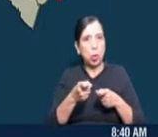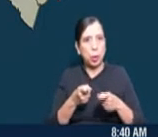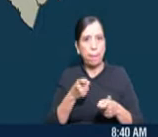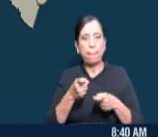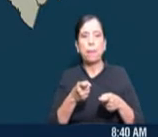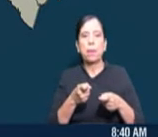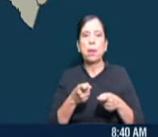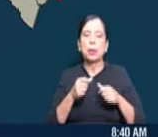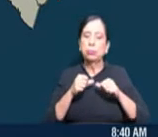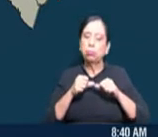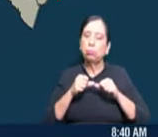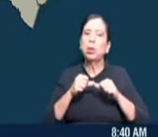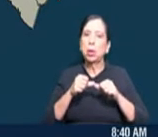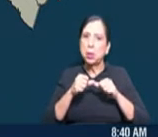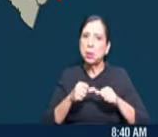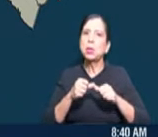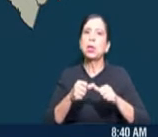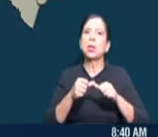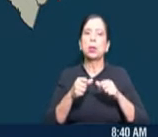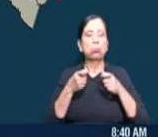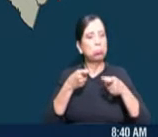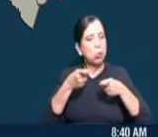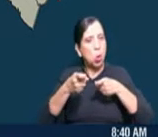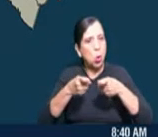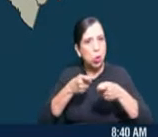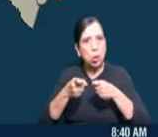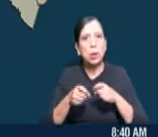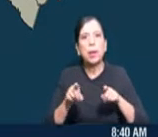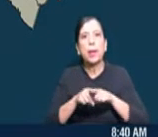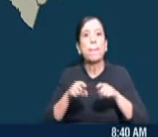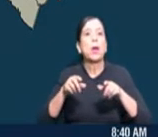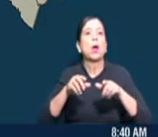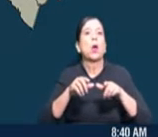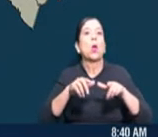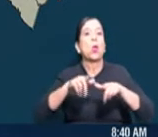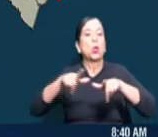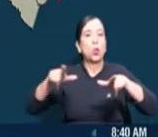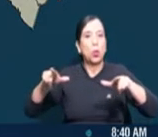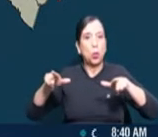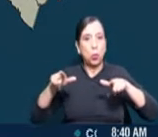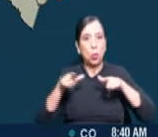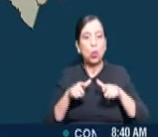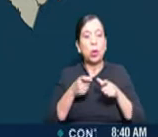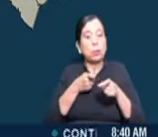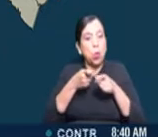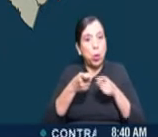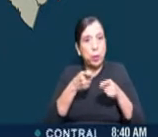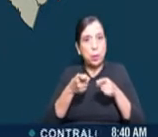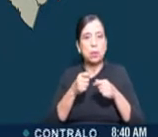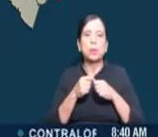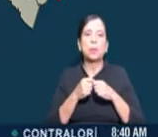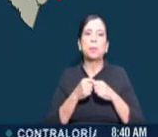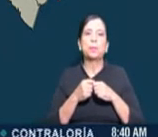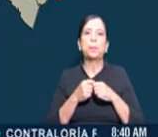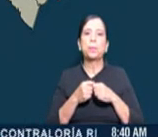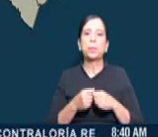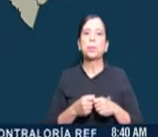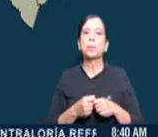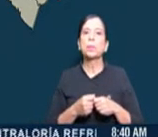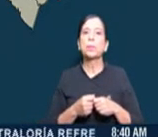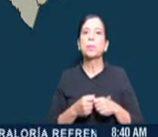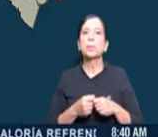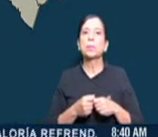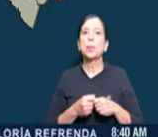se mantienen hasta el momento. Otras áreas que se han tenido con restricción han sido, pues, el área